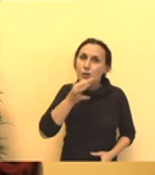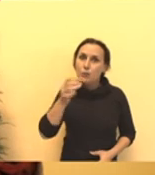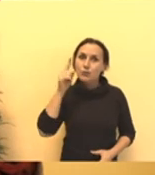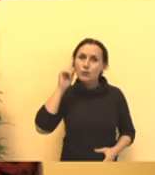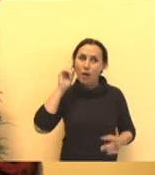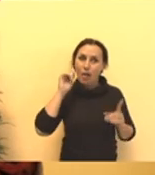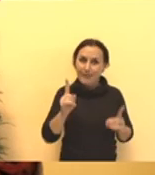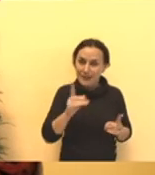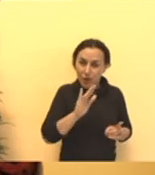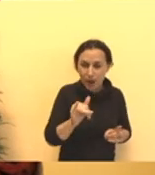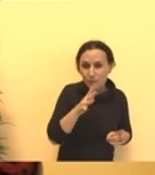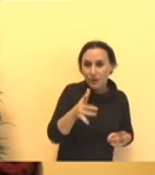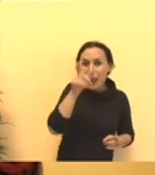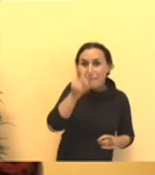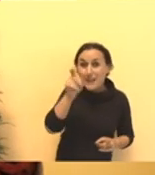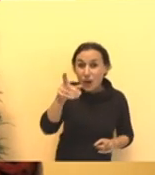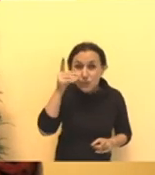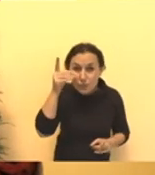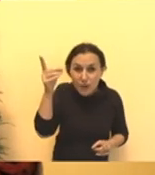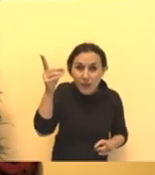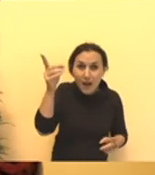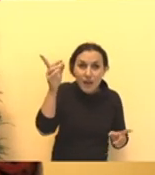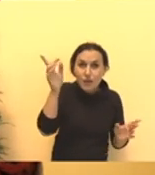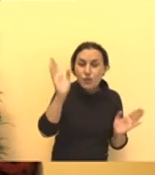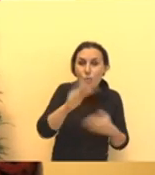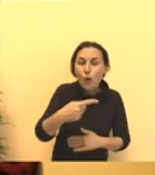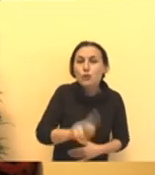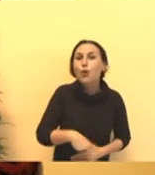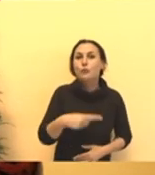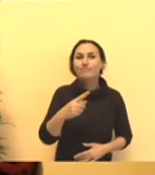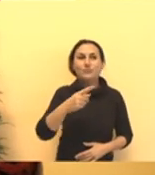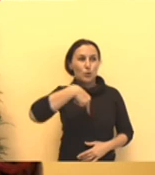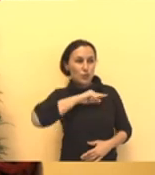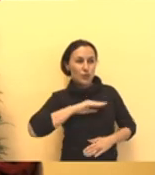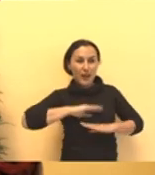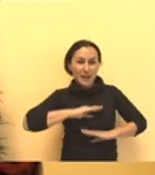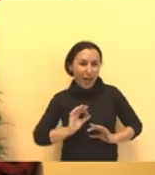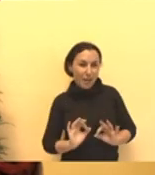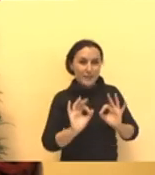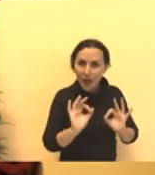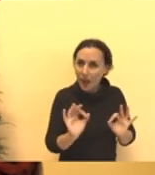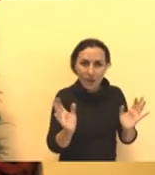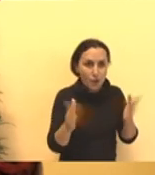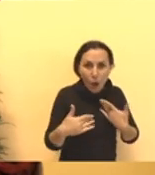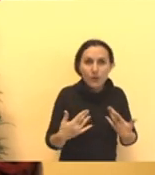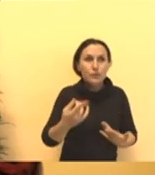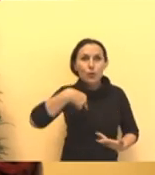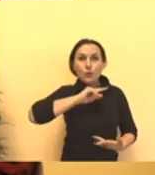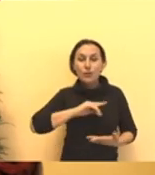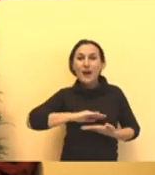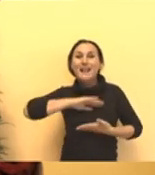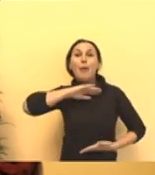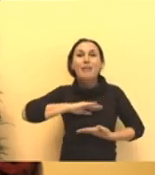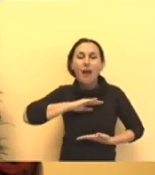subnormales. Nosotros no somos ni subnormales ni tenemos capacidades especiales, Tenemos capacidades